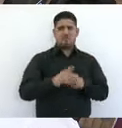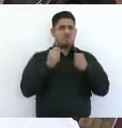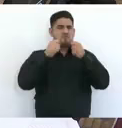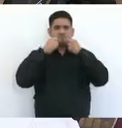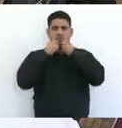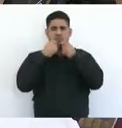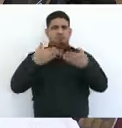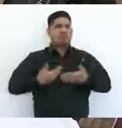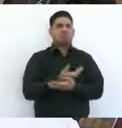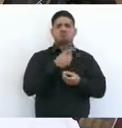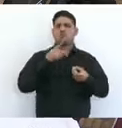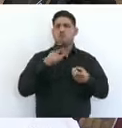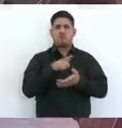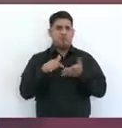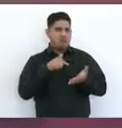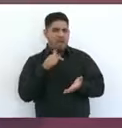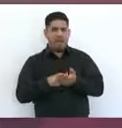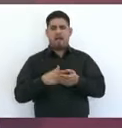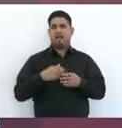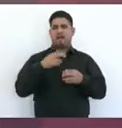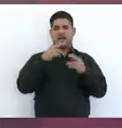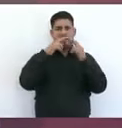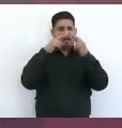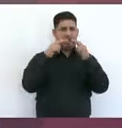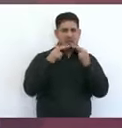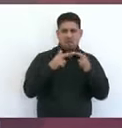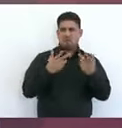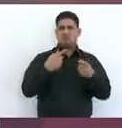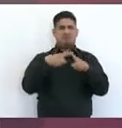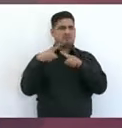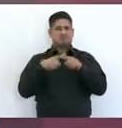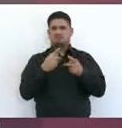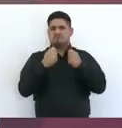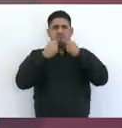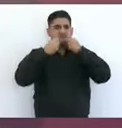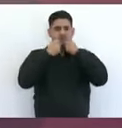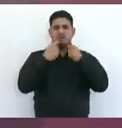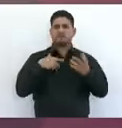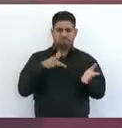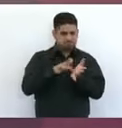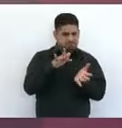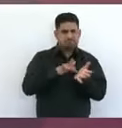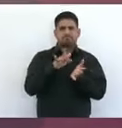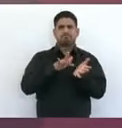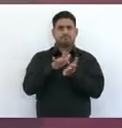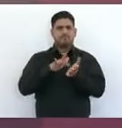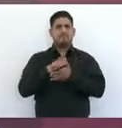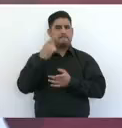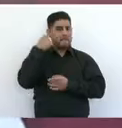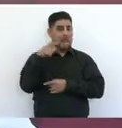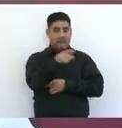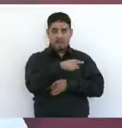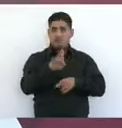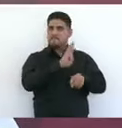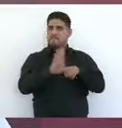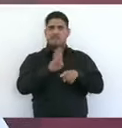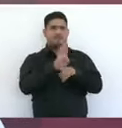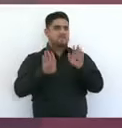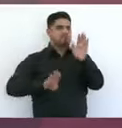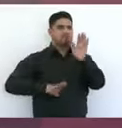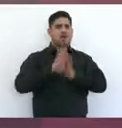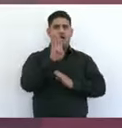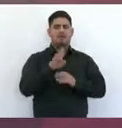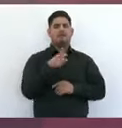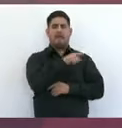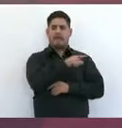religión, creencias y/o preferencias, sean beneficiarios de políticas en favor de su bienestar, a su derecho a ser